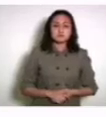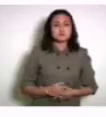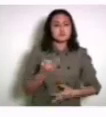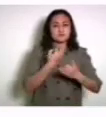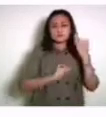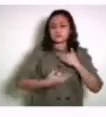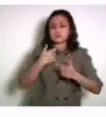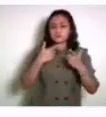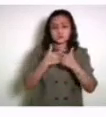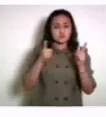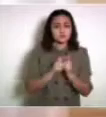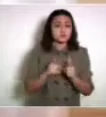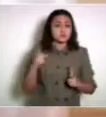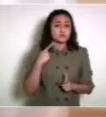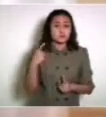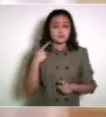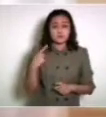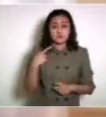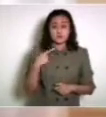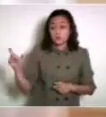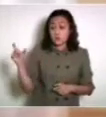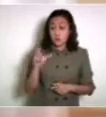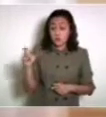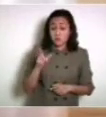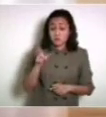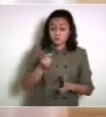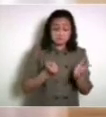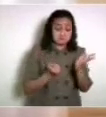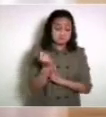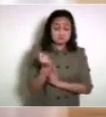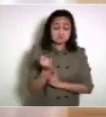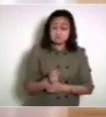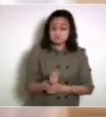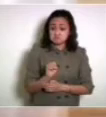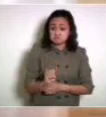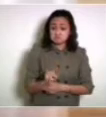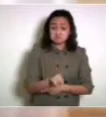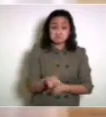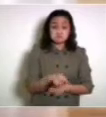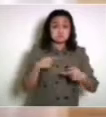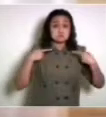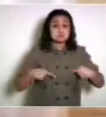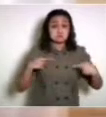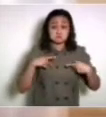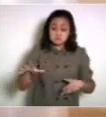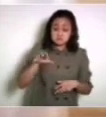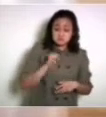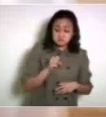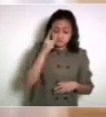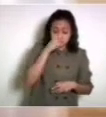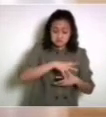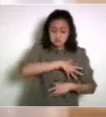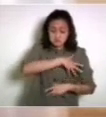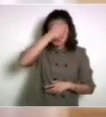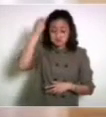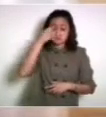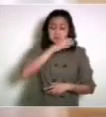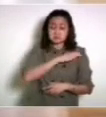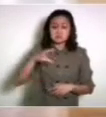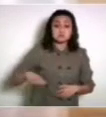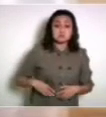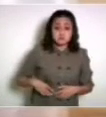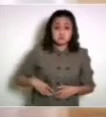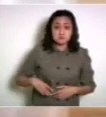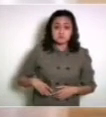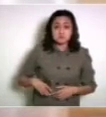todos los partidos políticos, cuando toman la decisión de las personas a las que postulan como candidatas,